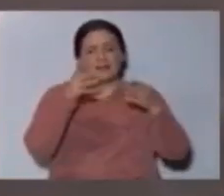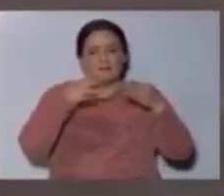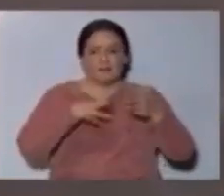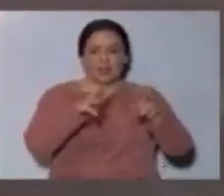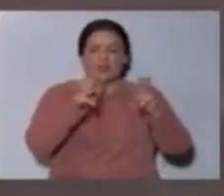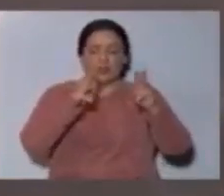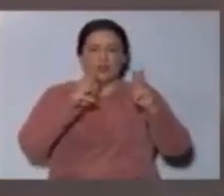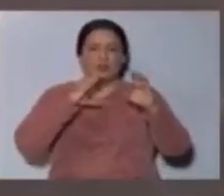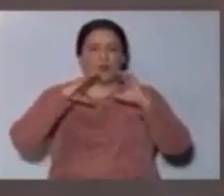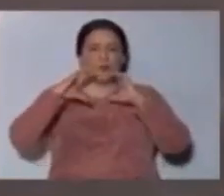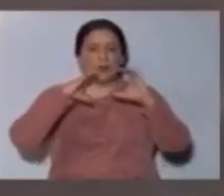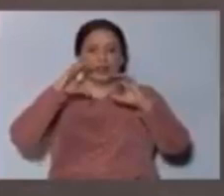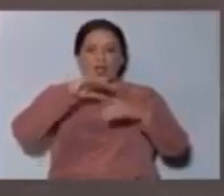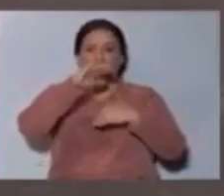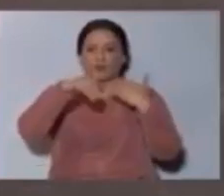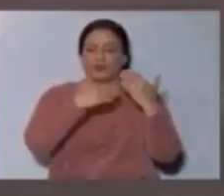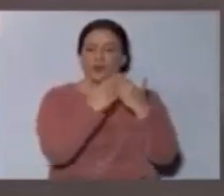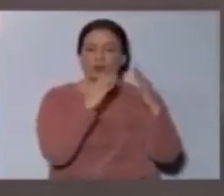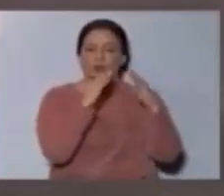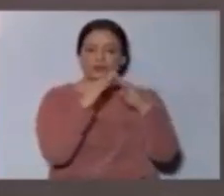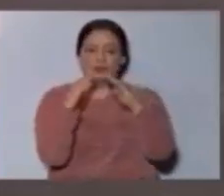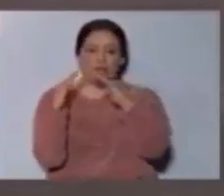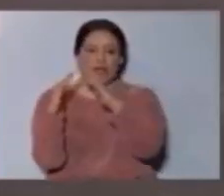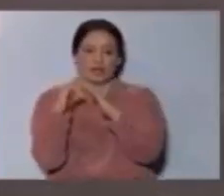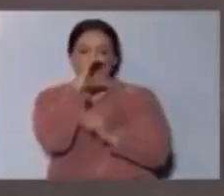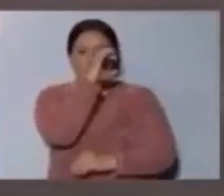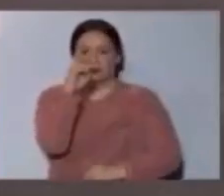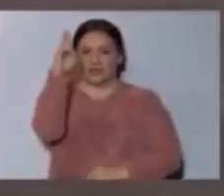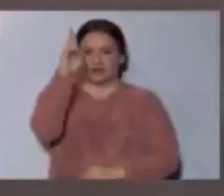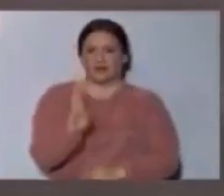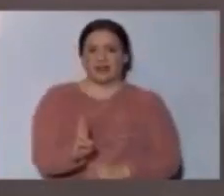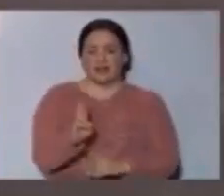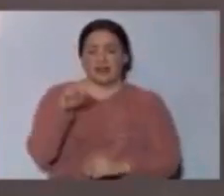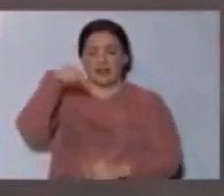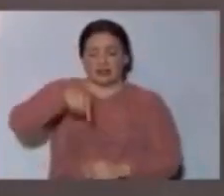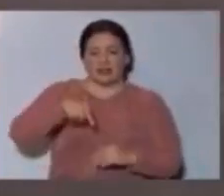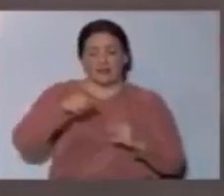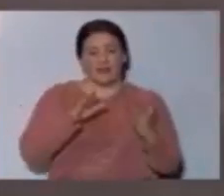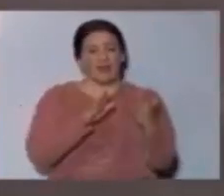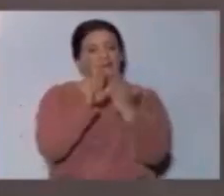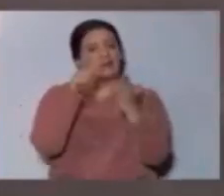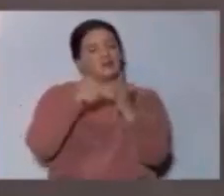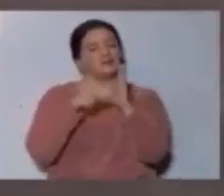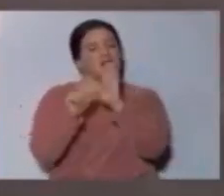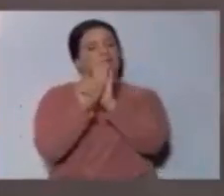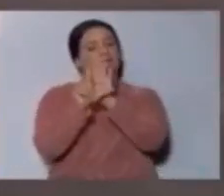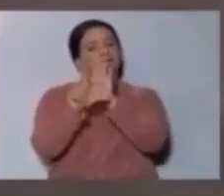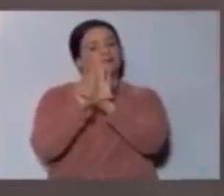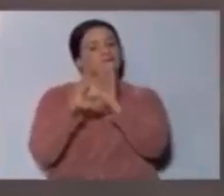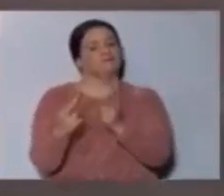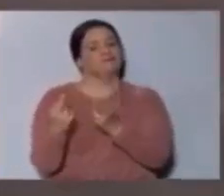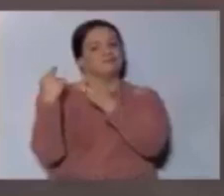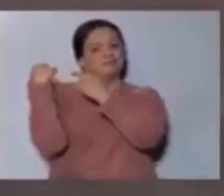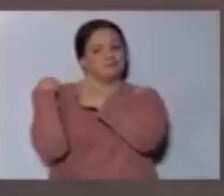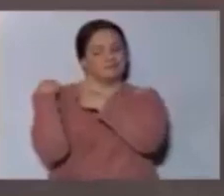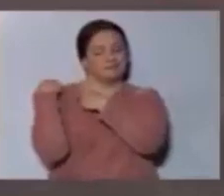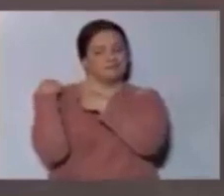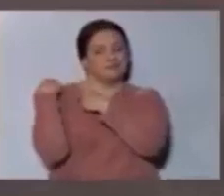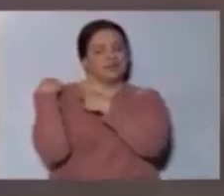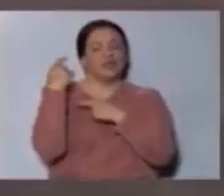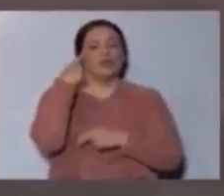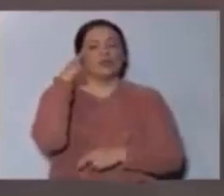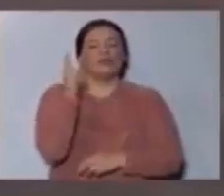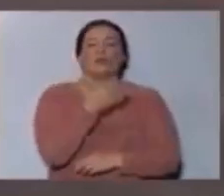los hogares costarricenses. Aquí ante este Parlamento que ha sido responsable y por